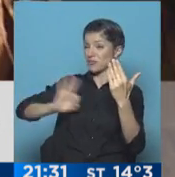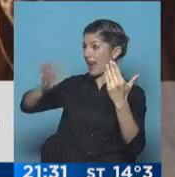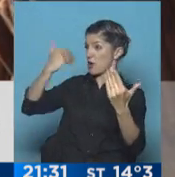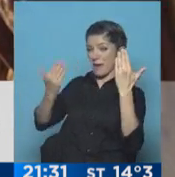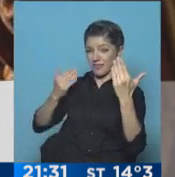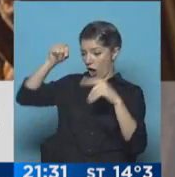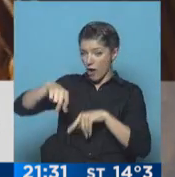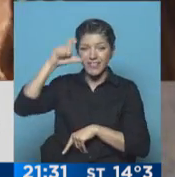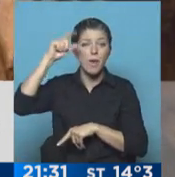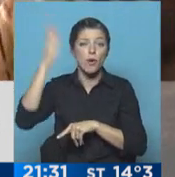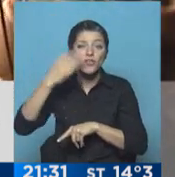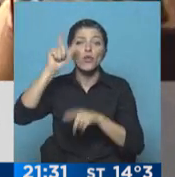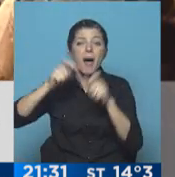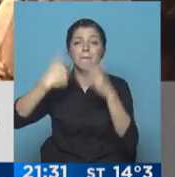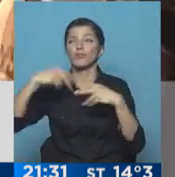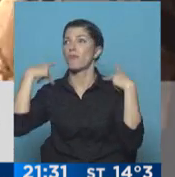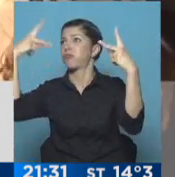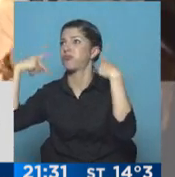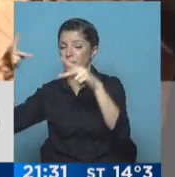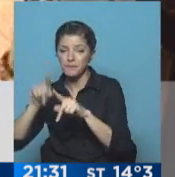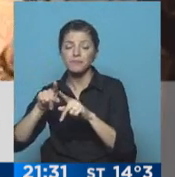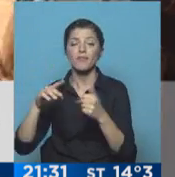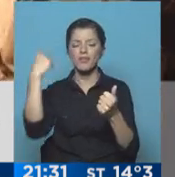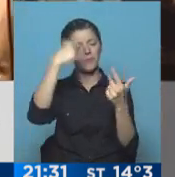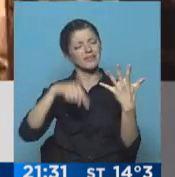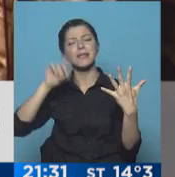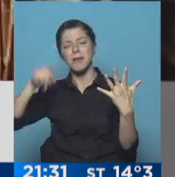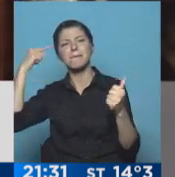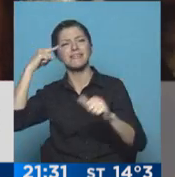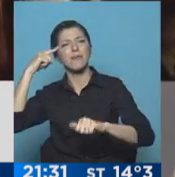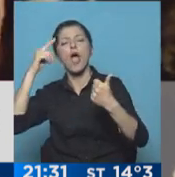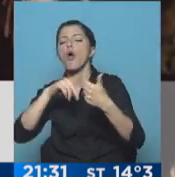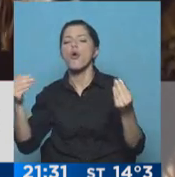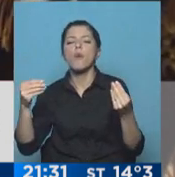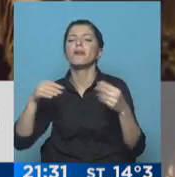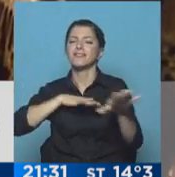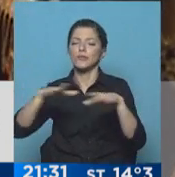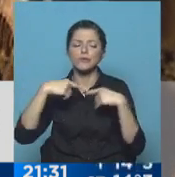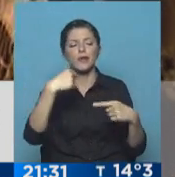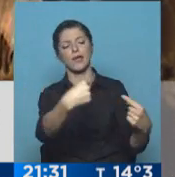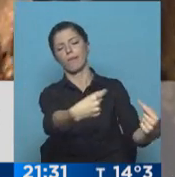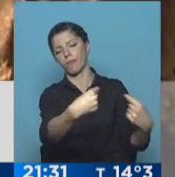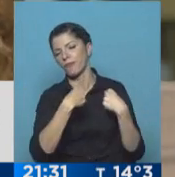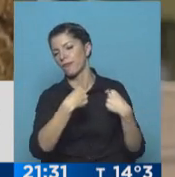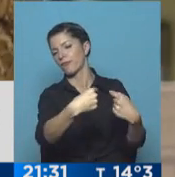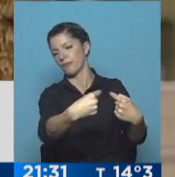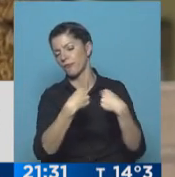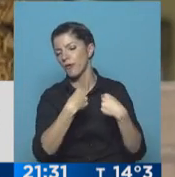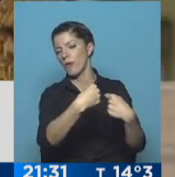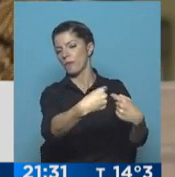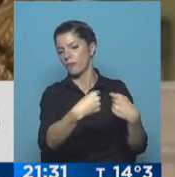cómo hemos podido sortear todas las zancadillas y palos que nos han querido poner en la